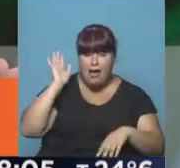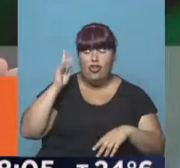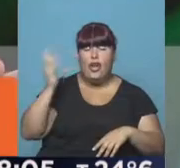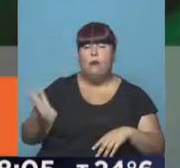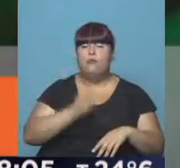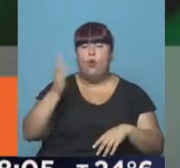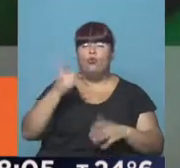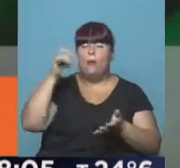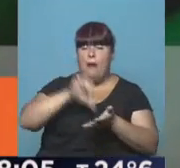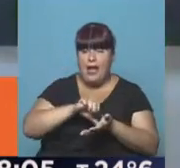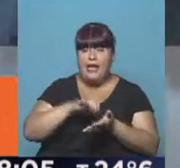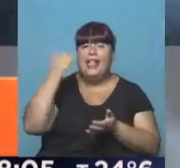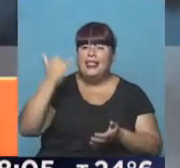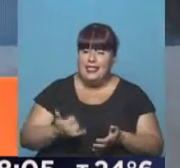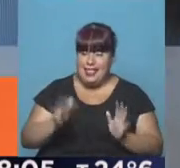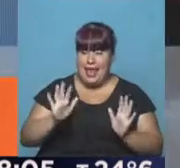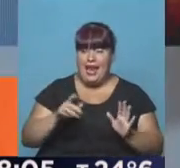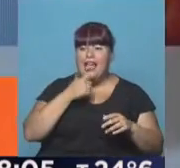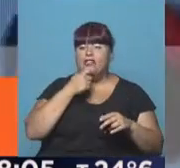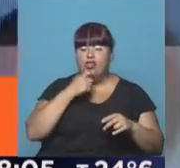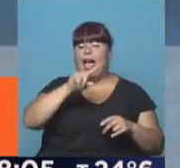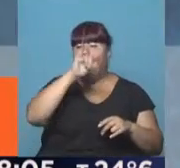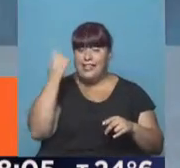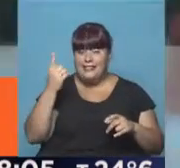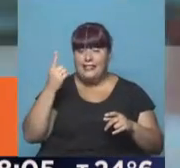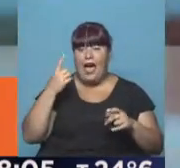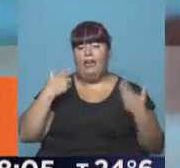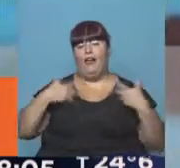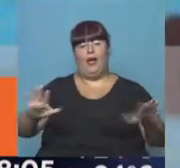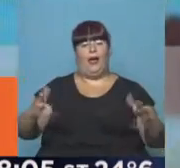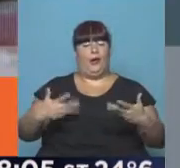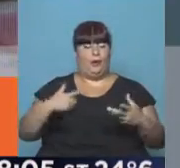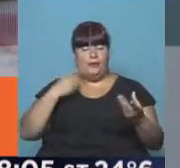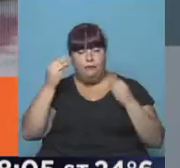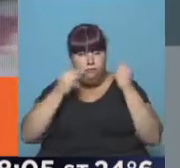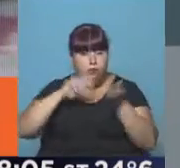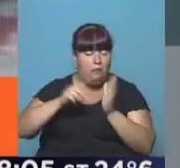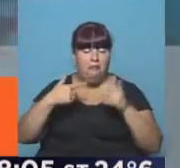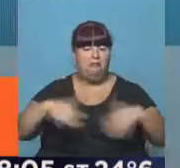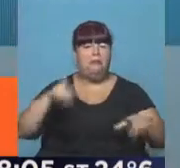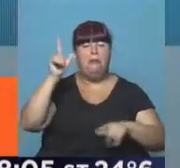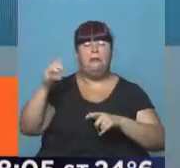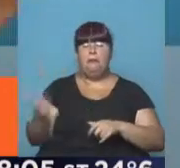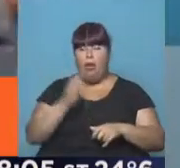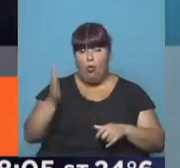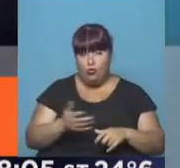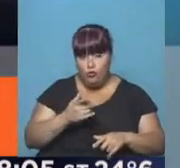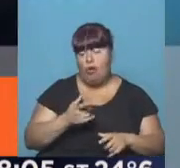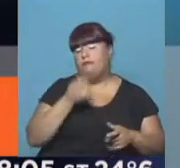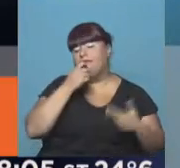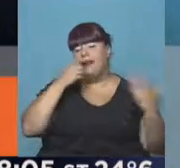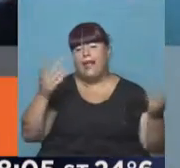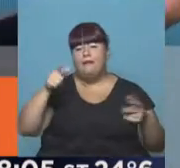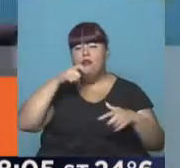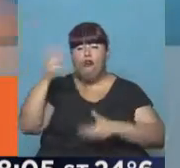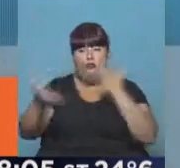productores de un país lo tengan entonces el estado mismo se saca de encima ese problema y el productor como decíamos recién supongamos el